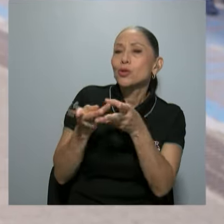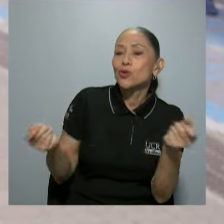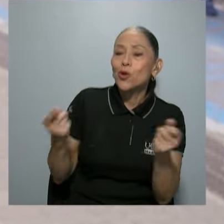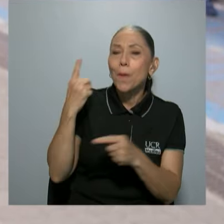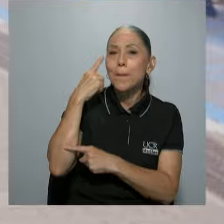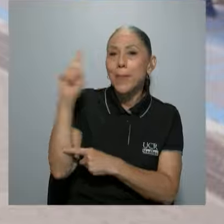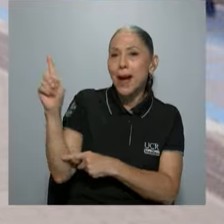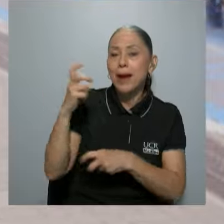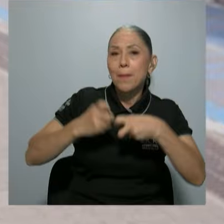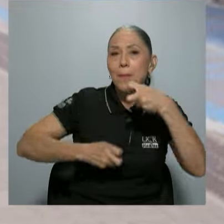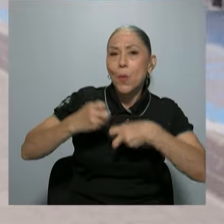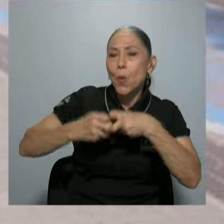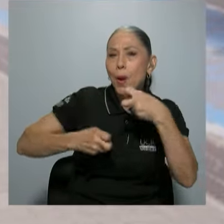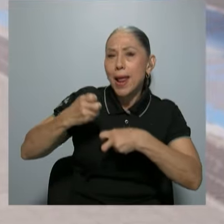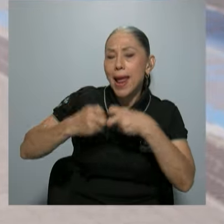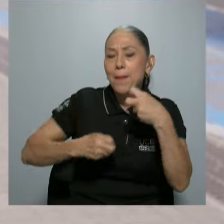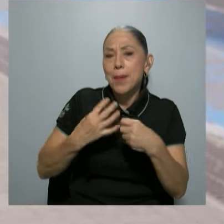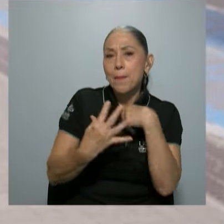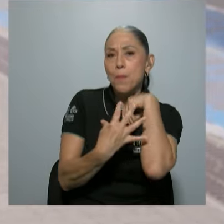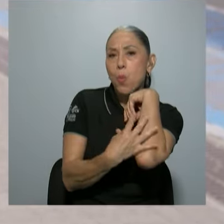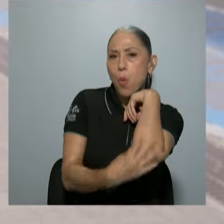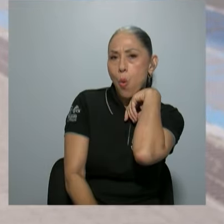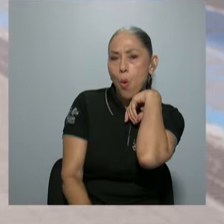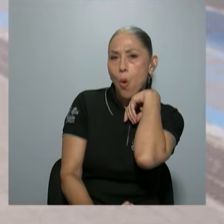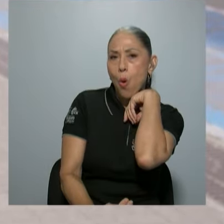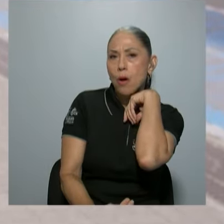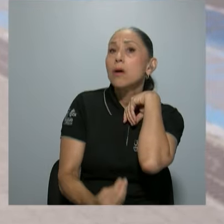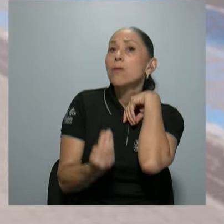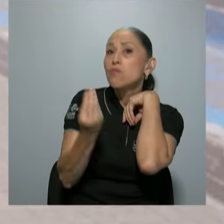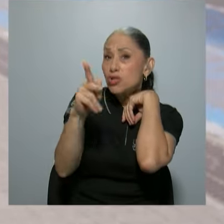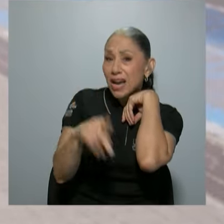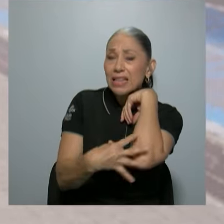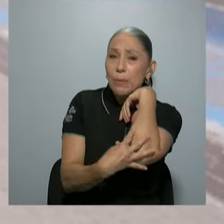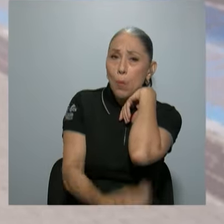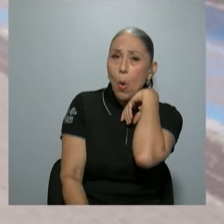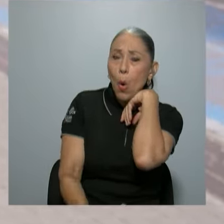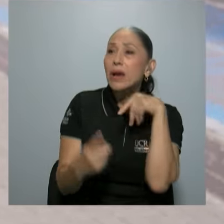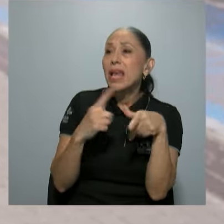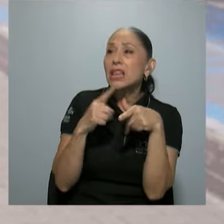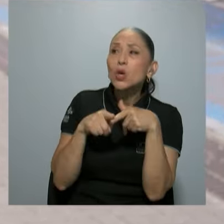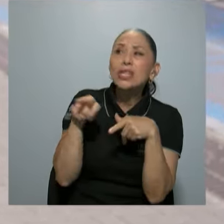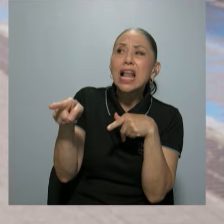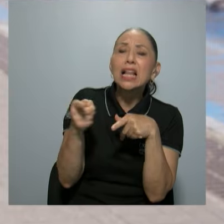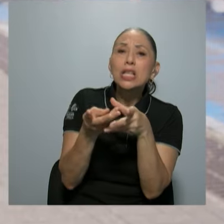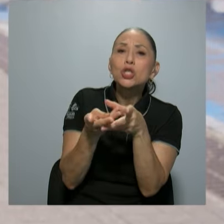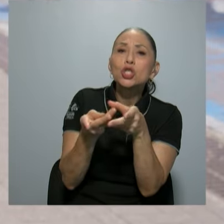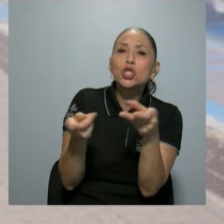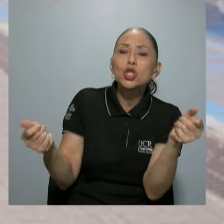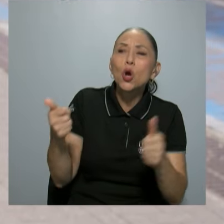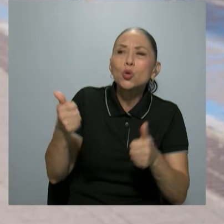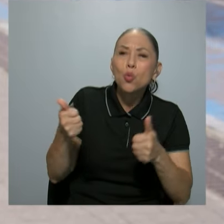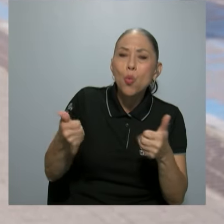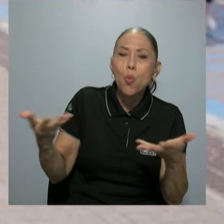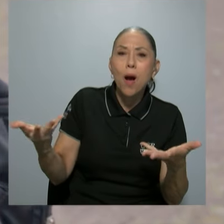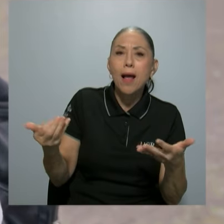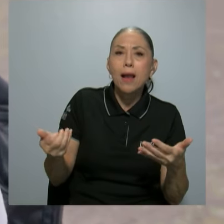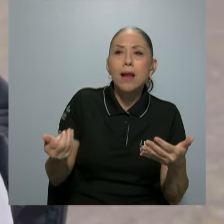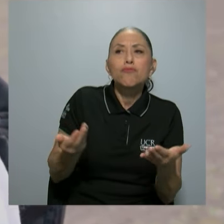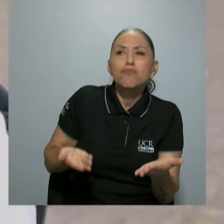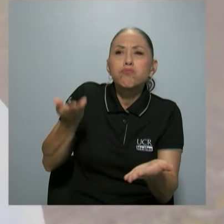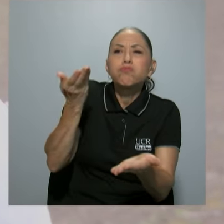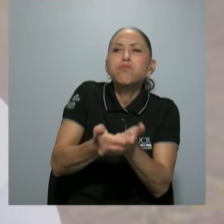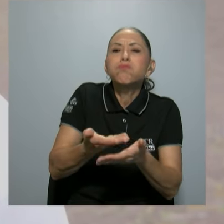al problema más que todo de la pobreza? Hay mucha gente pobre, entonces como qué solución pondría él o qué podría proponer.